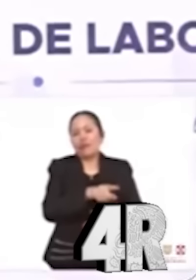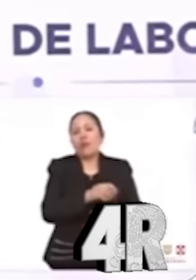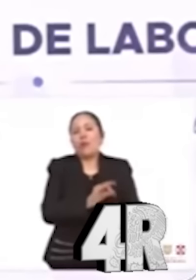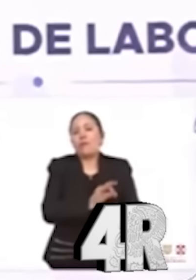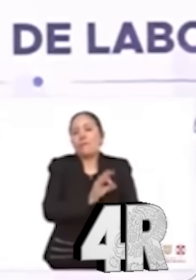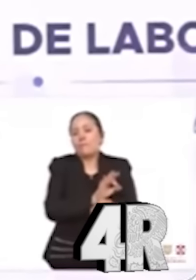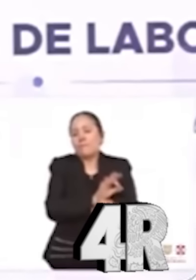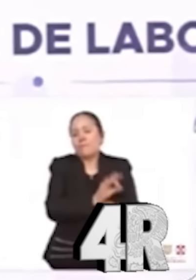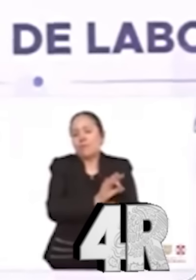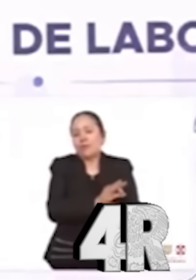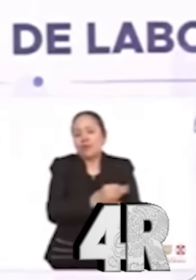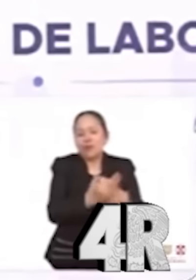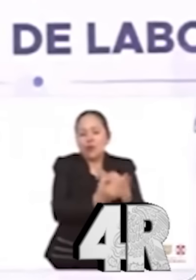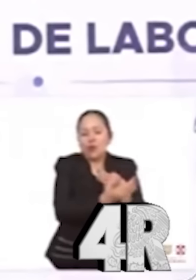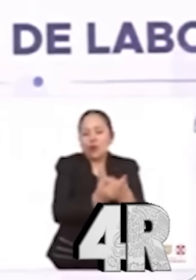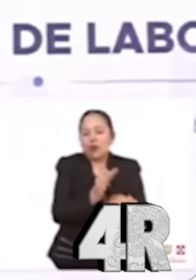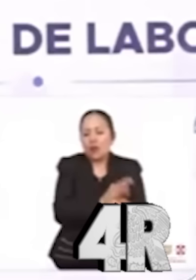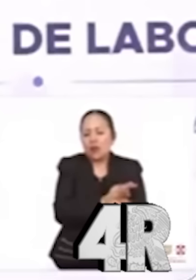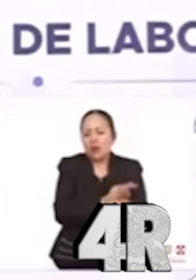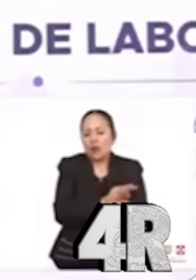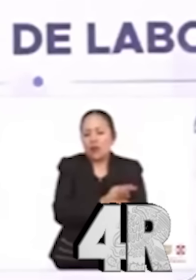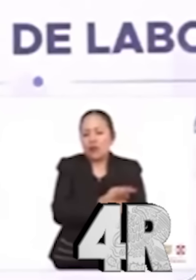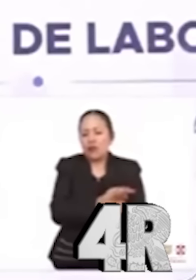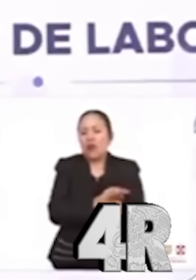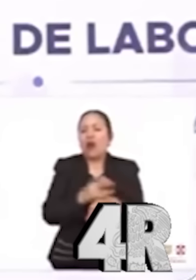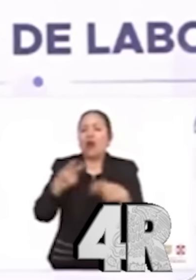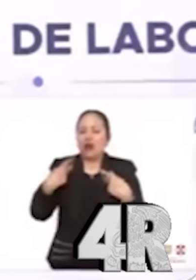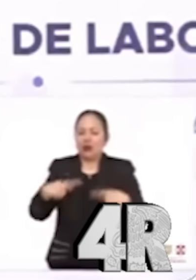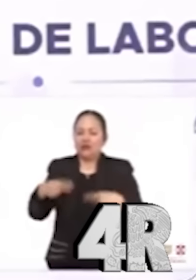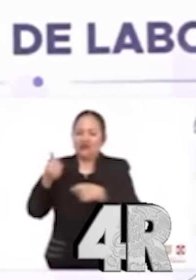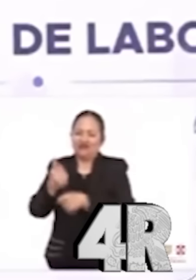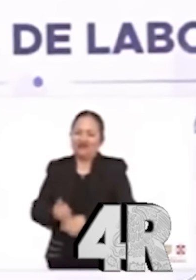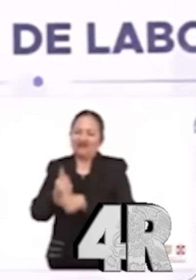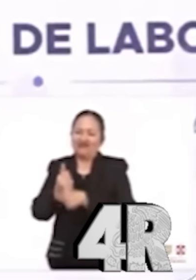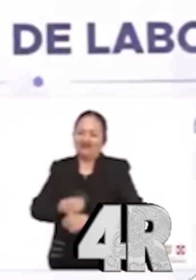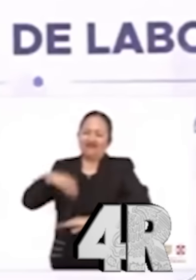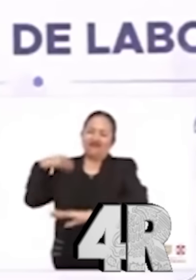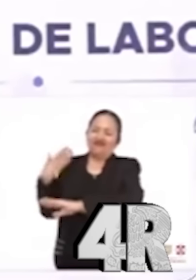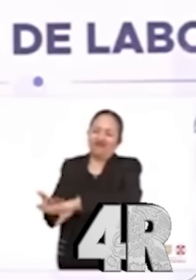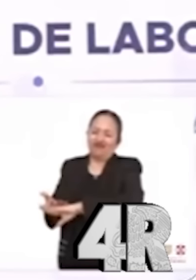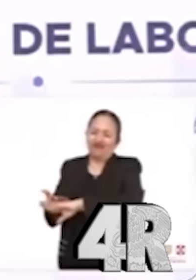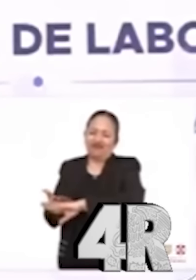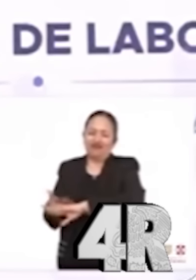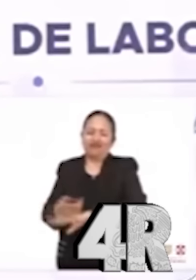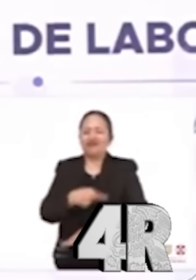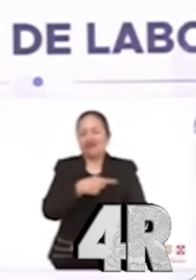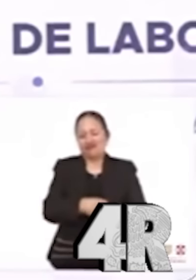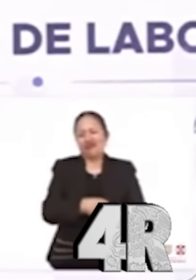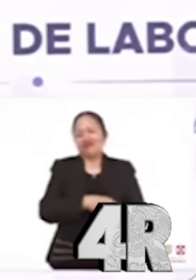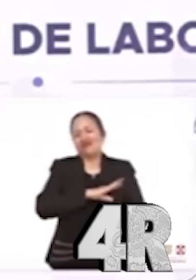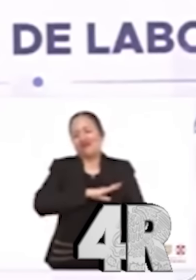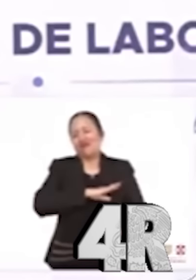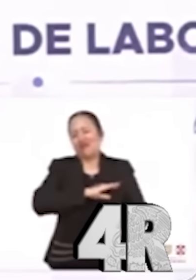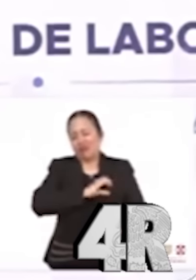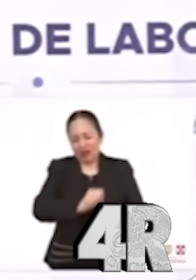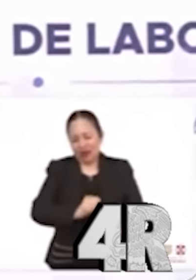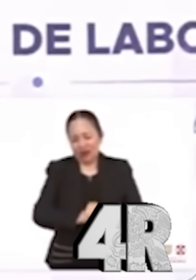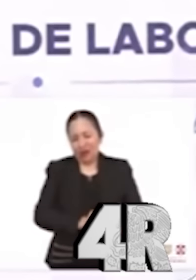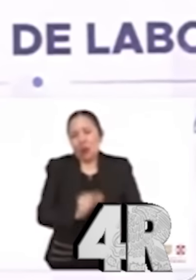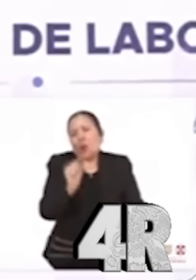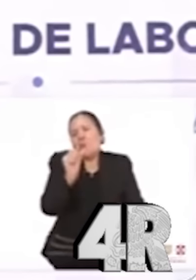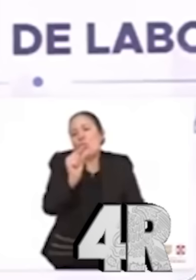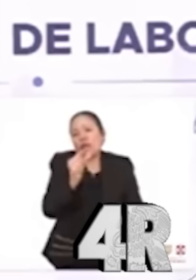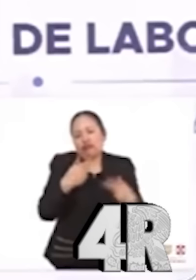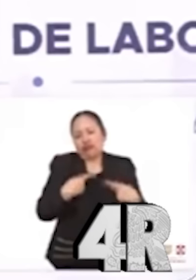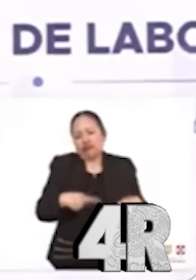personajes de ampararse, de refugiarse con el poder judicial o inclusive refugiarse en un fuero constitucional. O